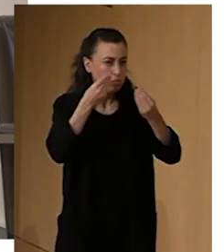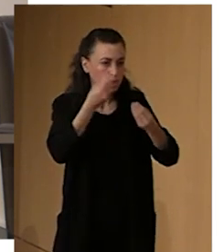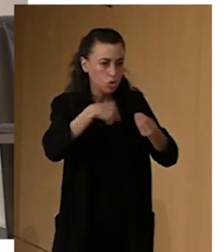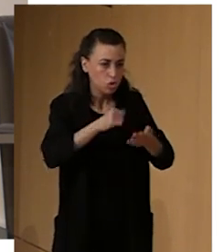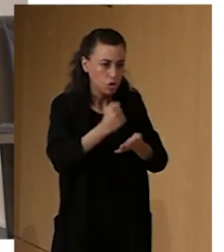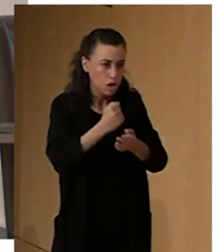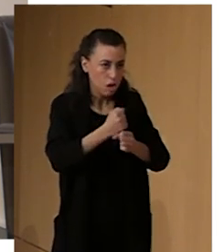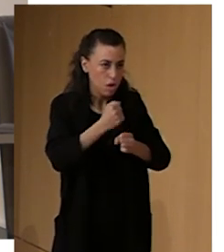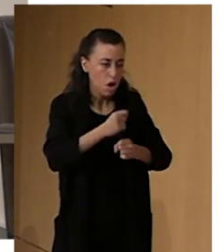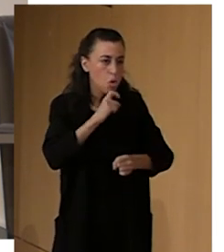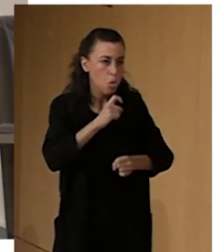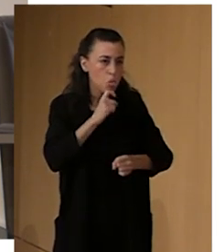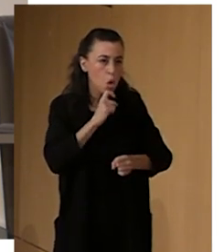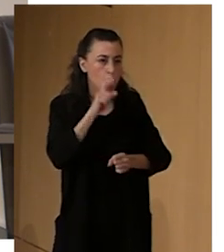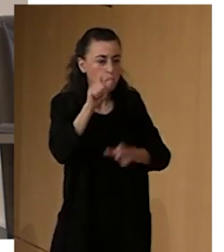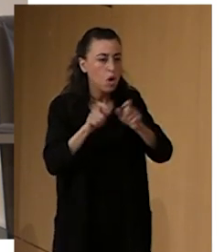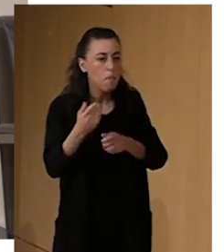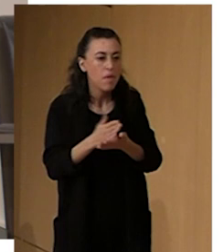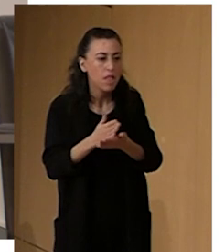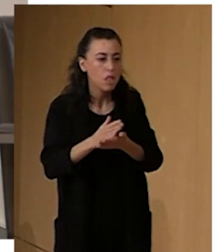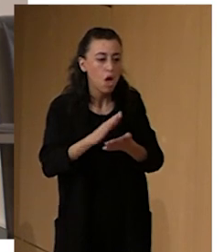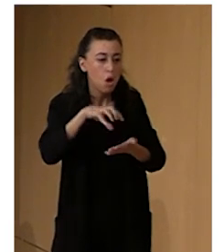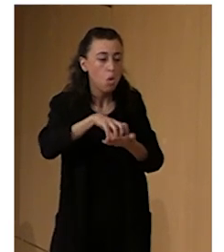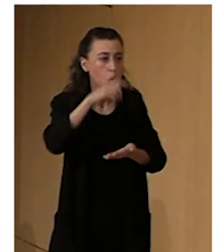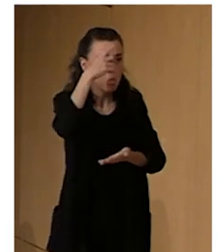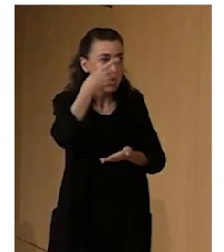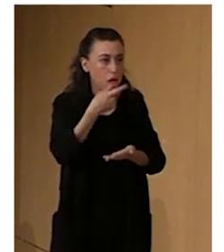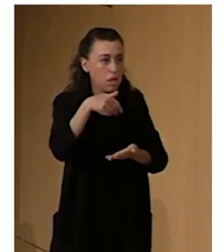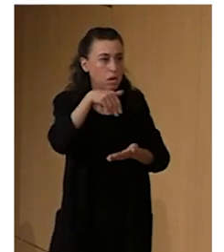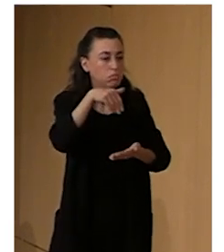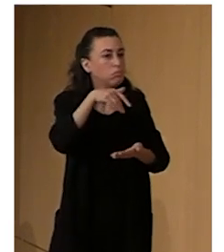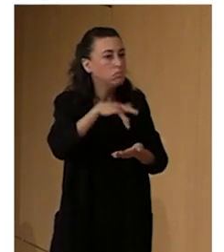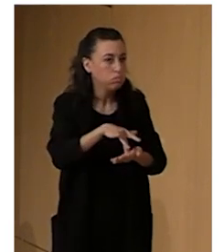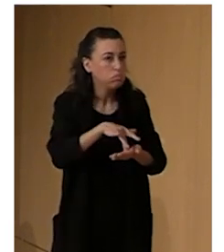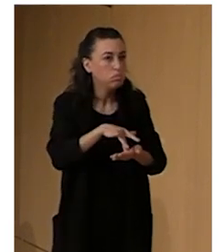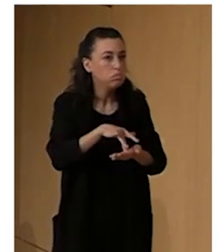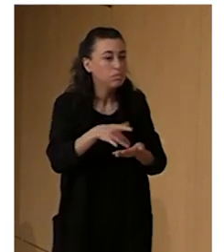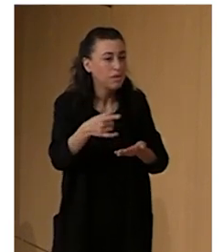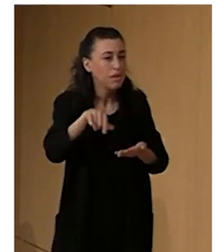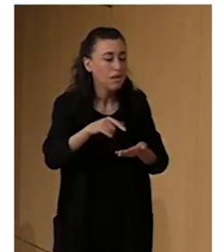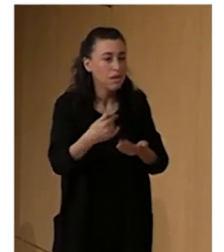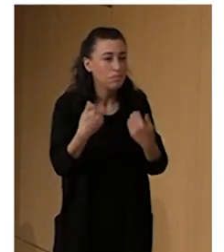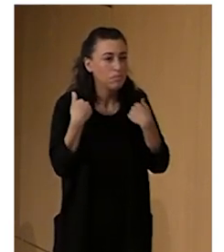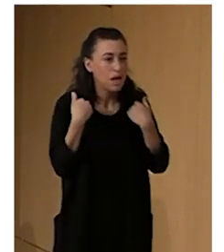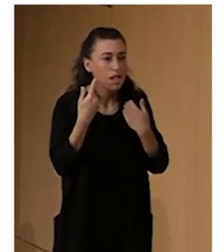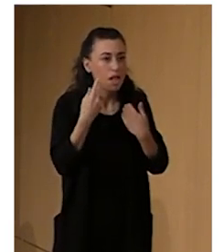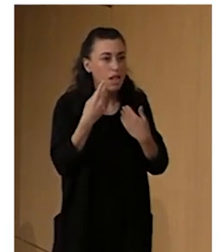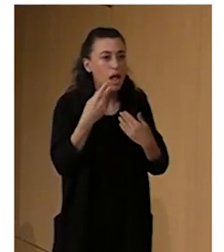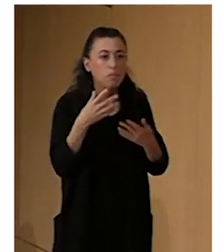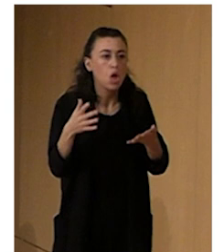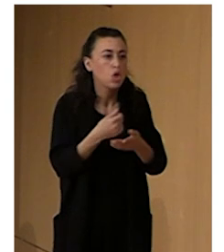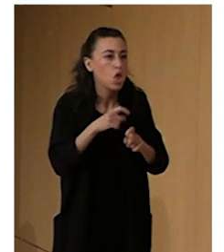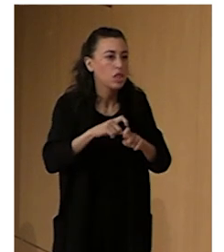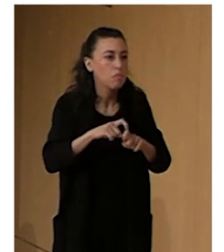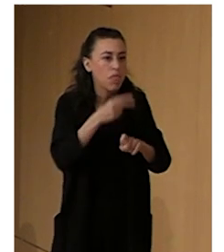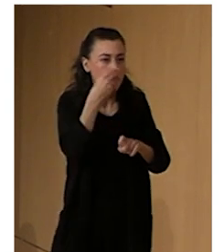mediadores culturales con los que trabajamos en el centro que desarrollan todo tipo de visitas y además forma parte también de la actividad con lo